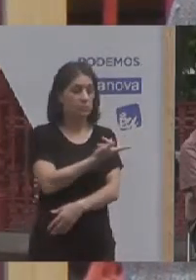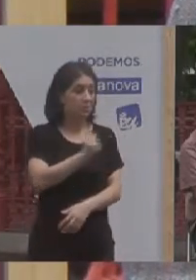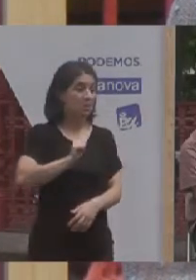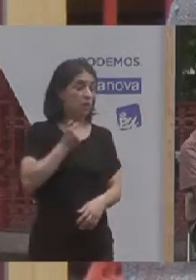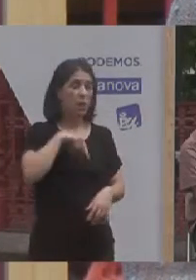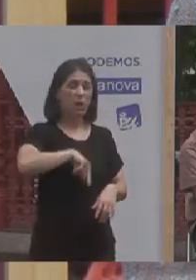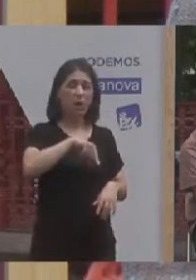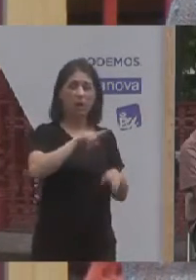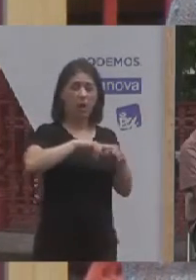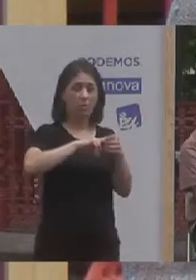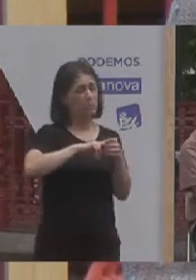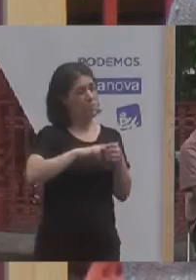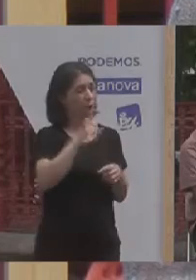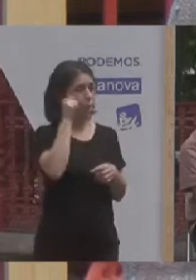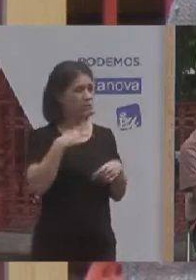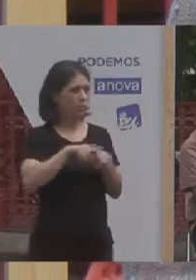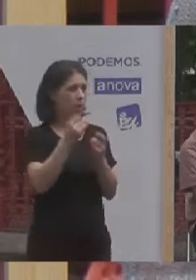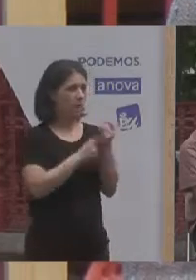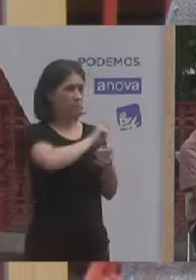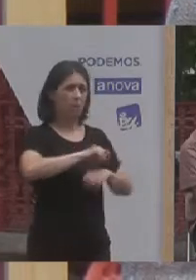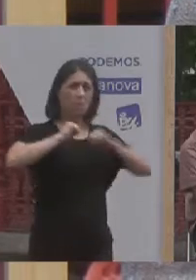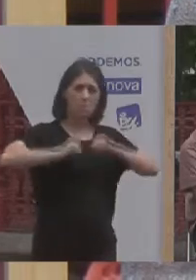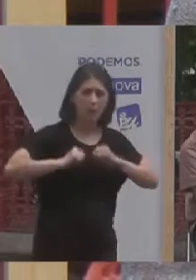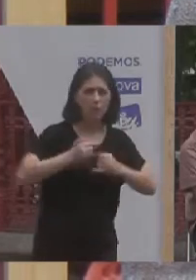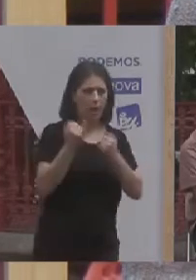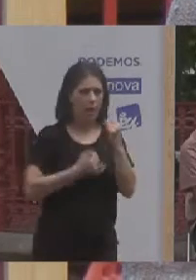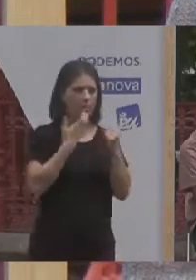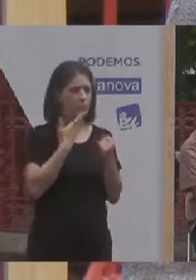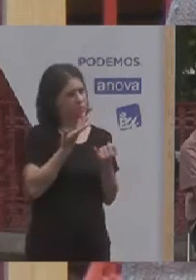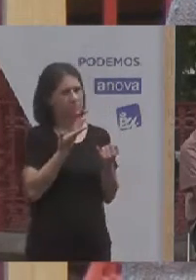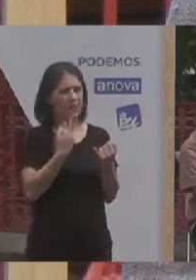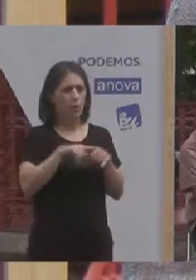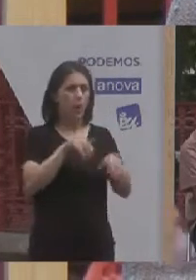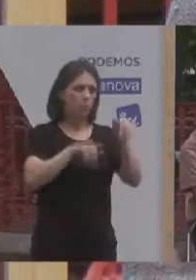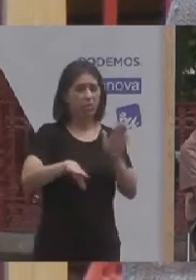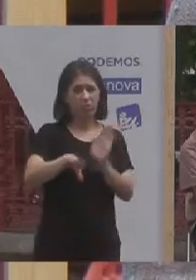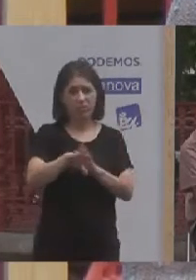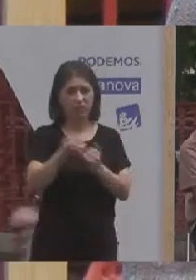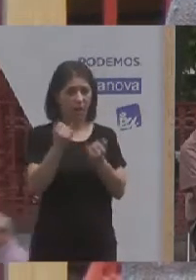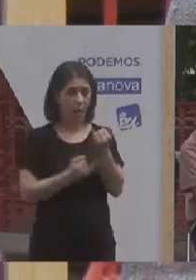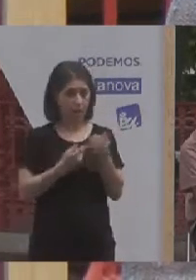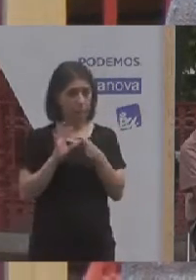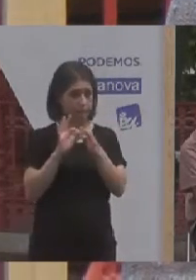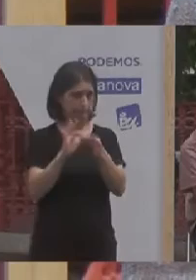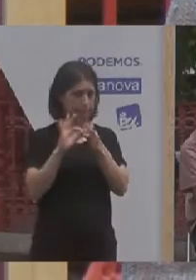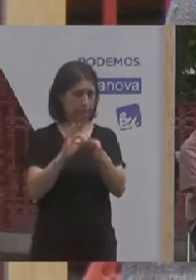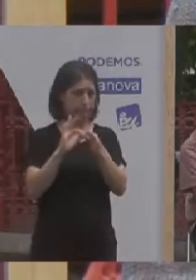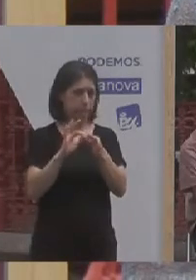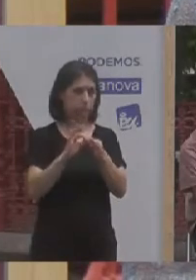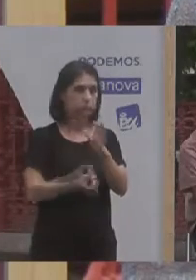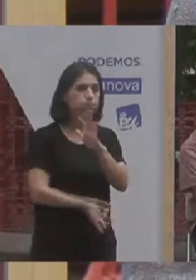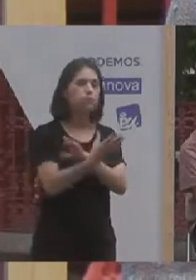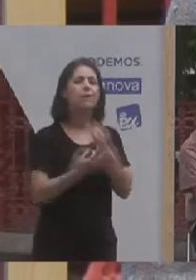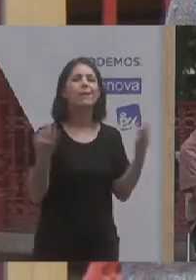casualidade que nunha provincia como Ourense, donde hai tanta xente maior que vinculan tradicionalmente ao voto de dereitas conservador e inmobilista,